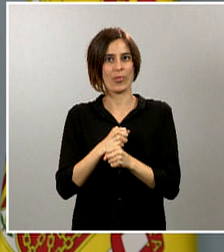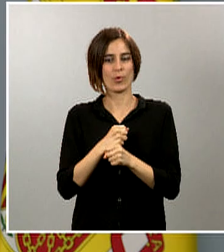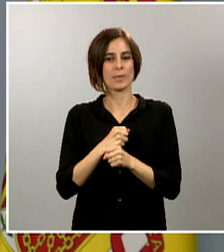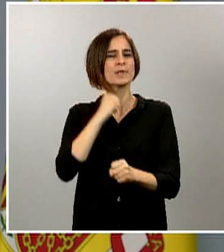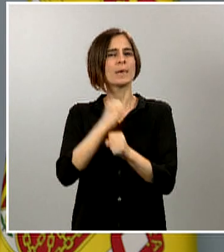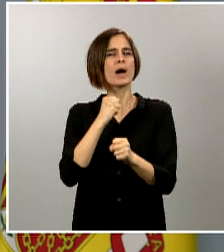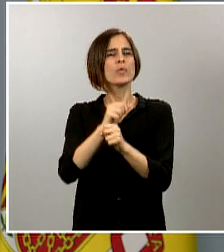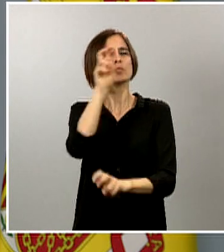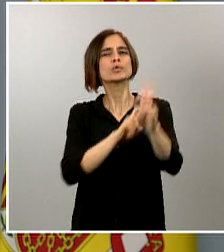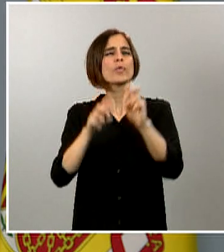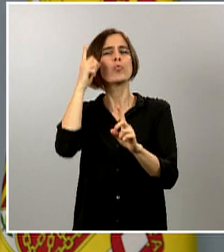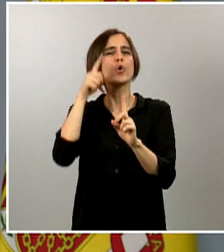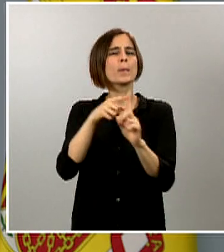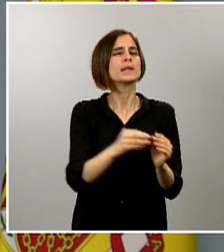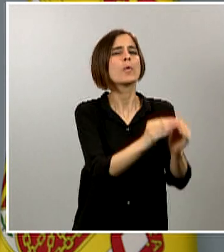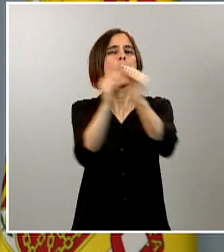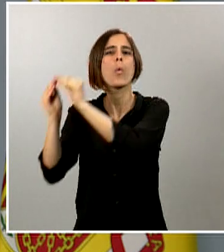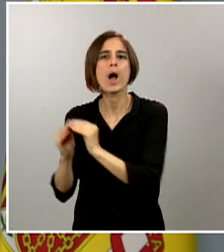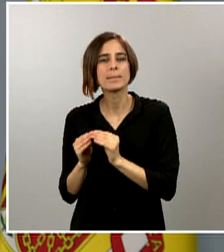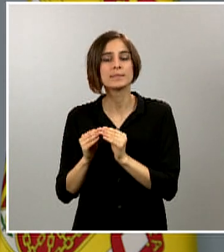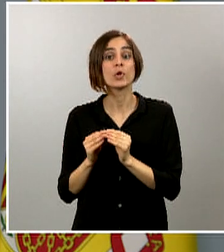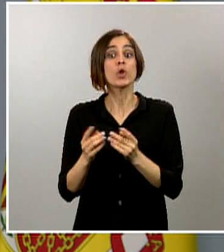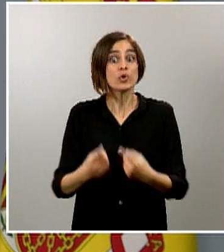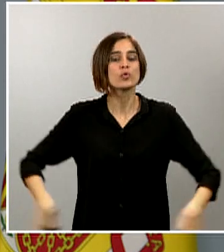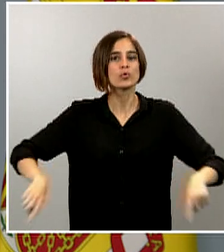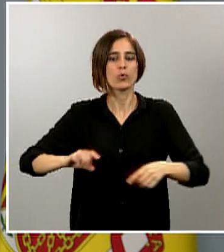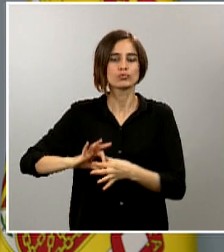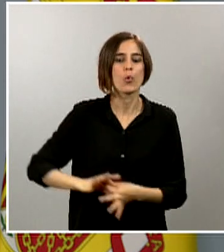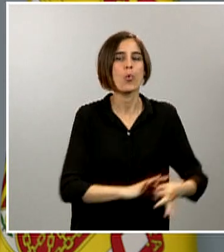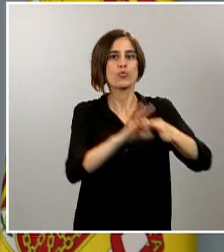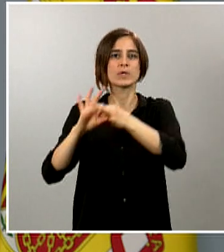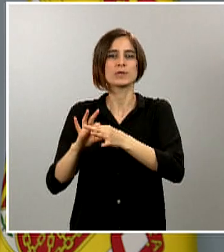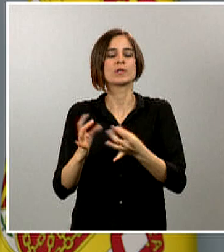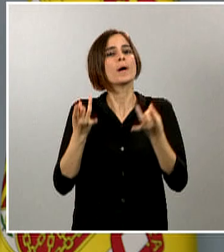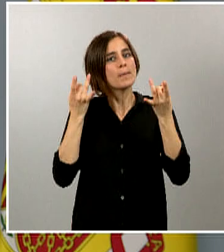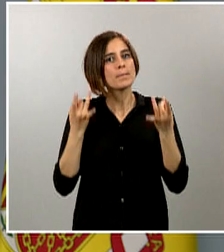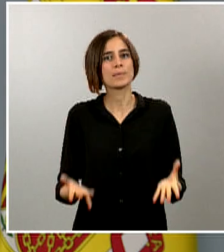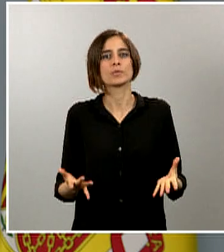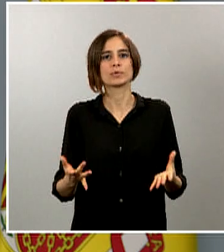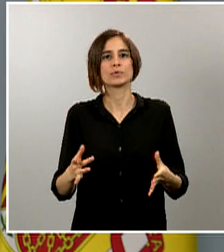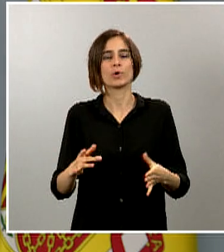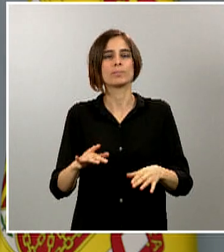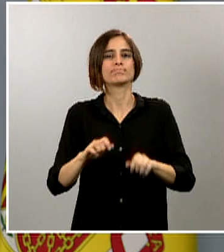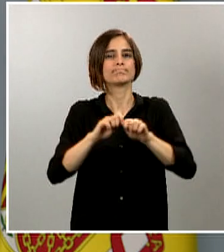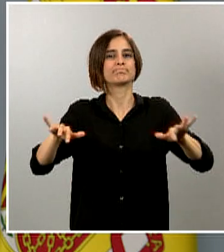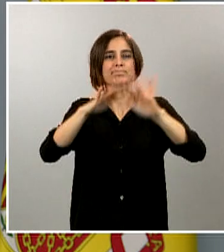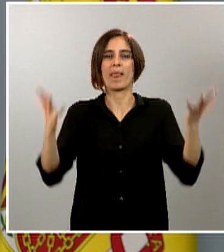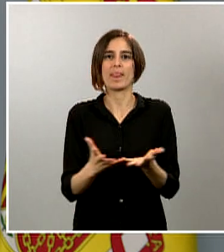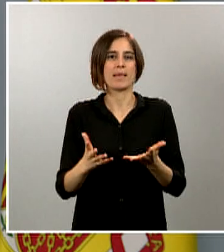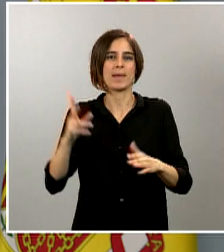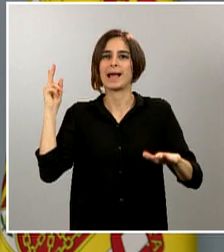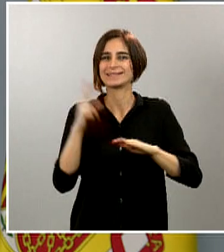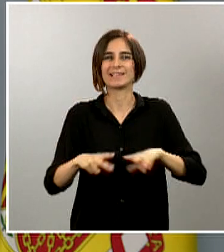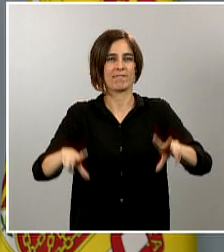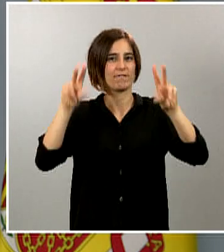común, conseguir salir todos juntos cuanto antes de la pandemia. Y los chicos y las chicas,